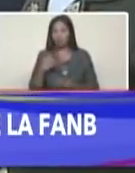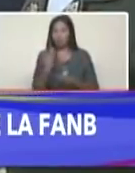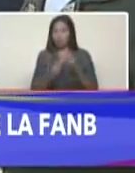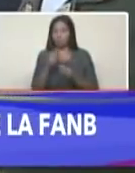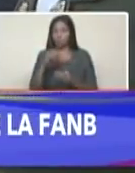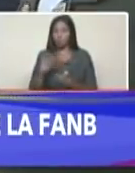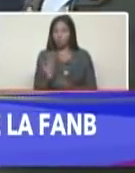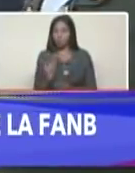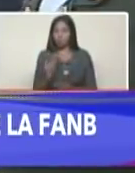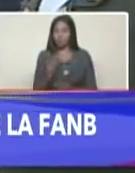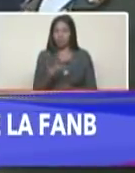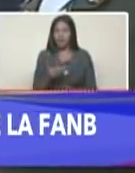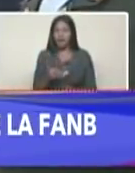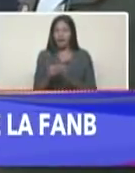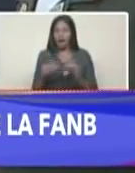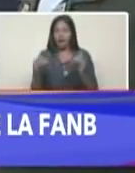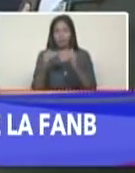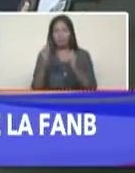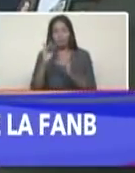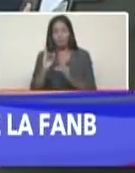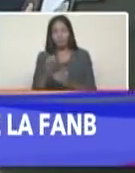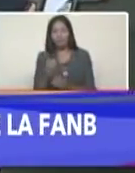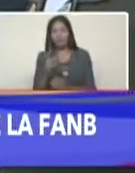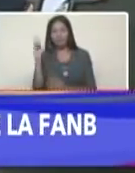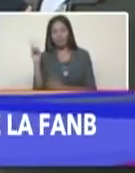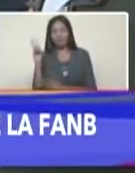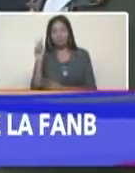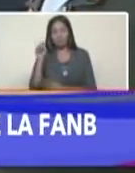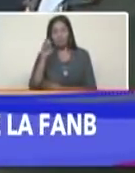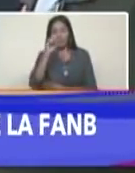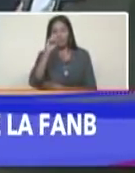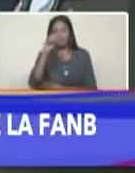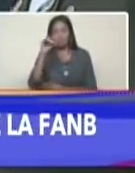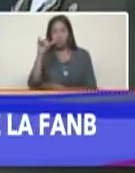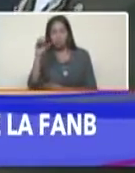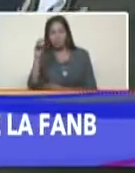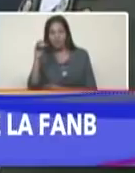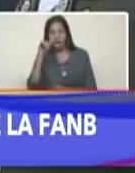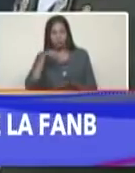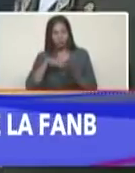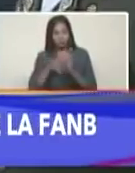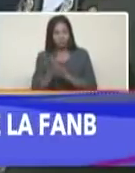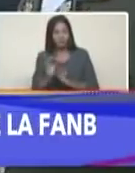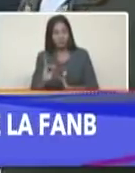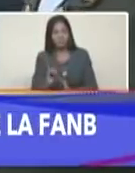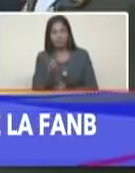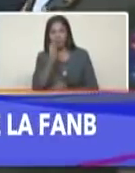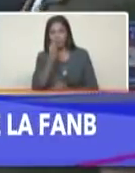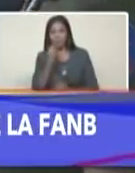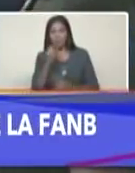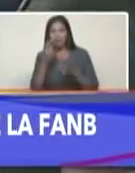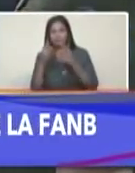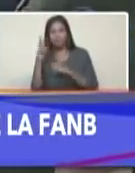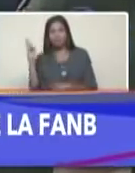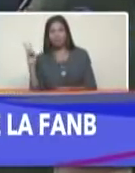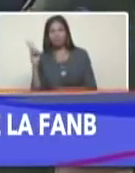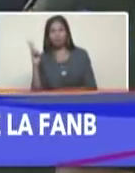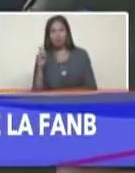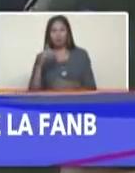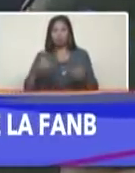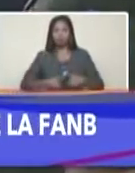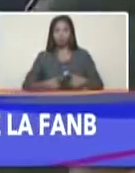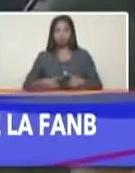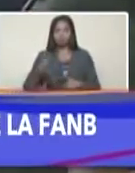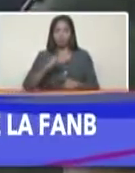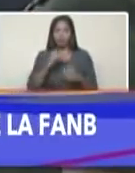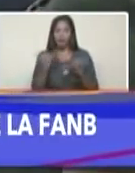a la mesa del venezolano y la soya también se convierte en alimento para la gente. Estoy totalmente de acuerdo y es uno de los empeños más grandes que en